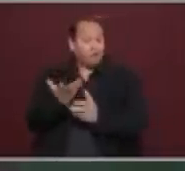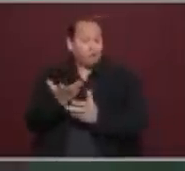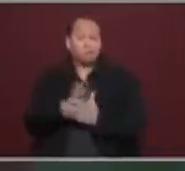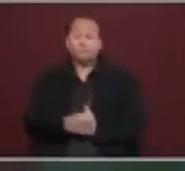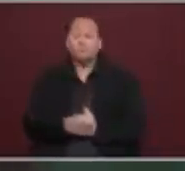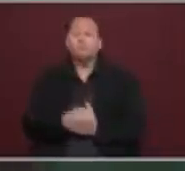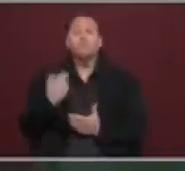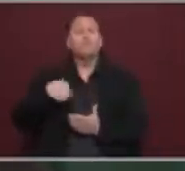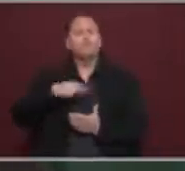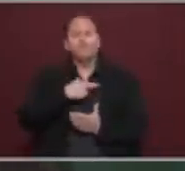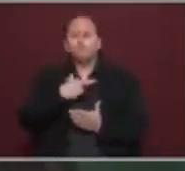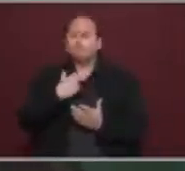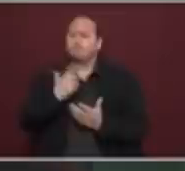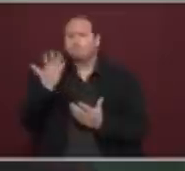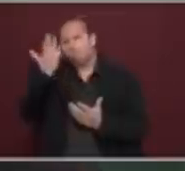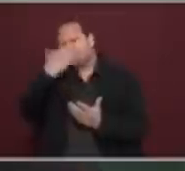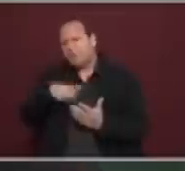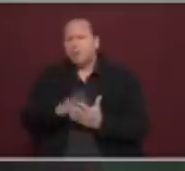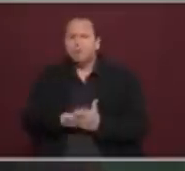nos reunimos